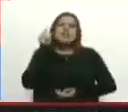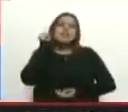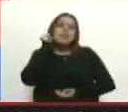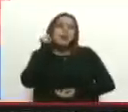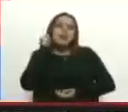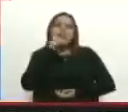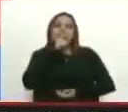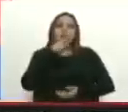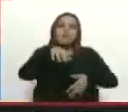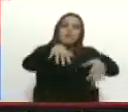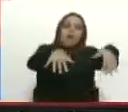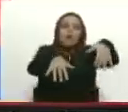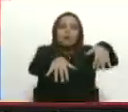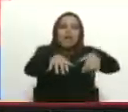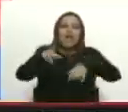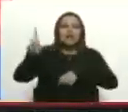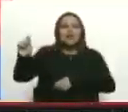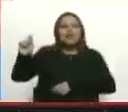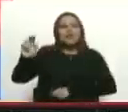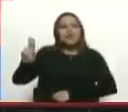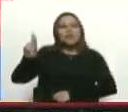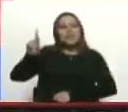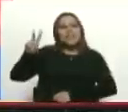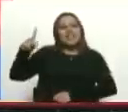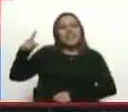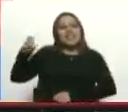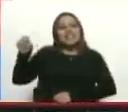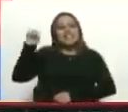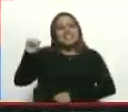la momia turquesa. Yo no sé quién es.